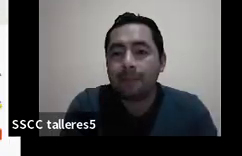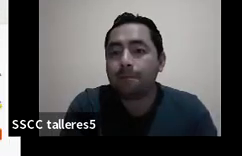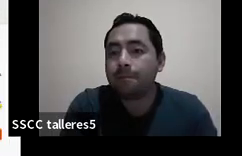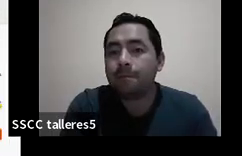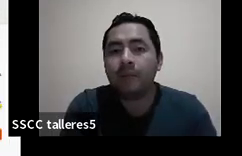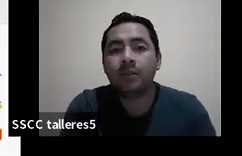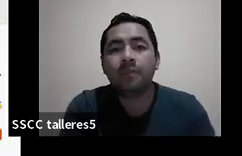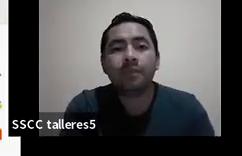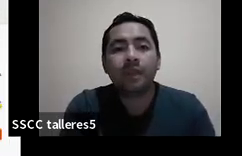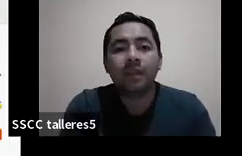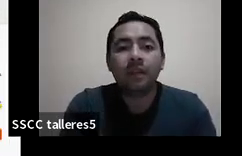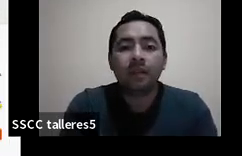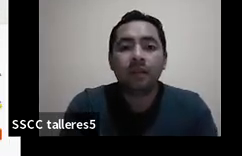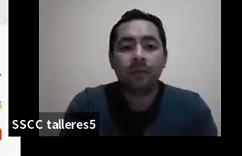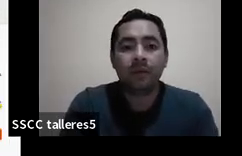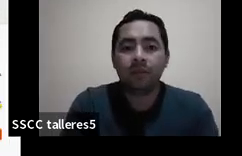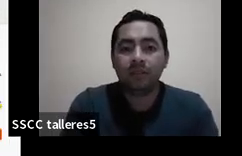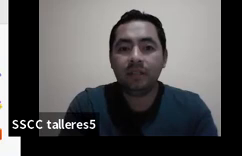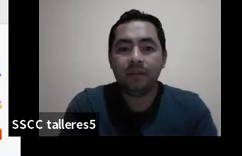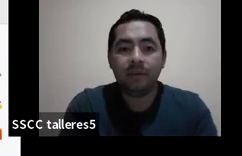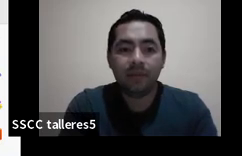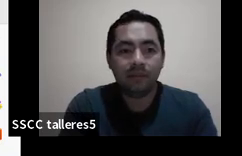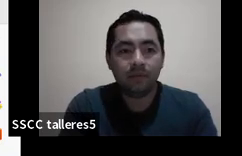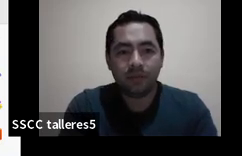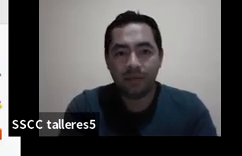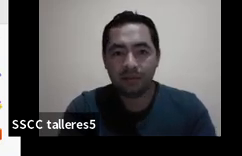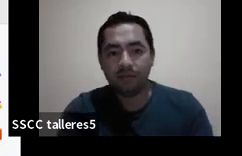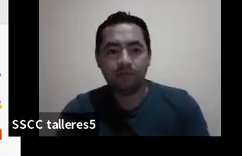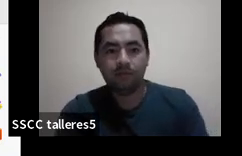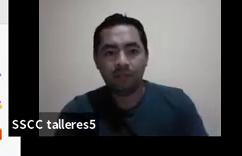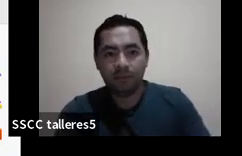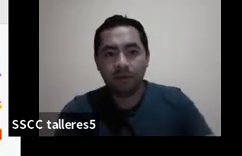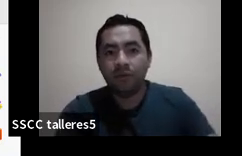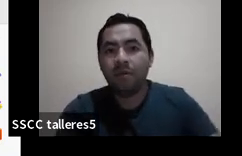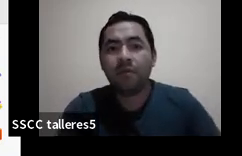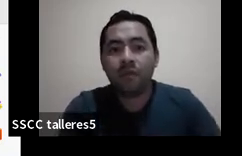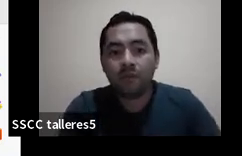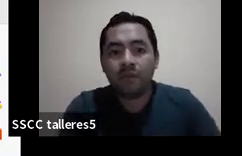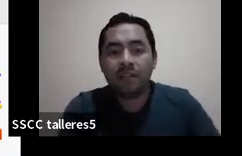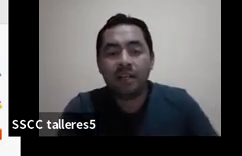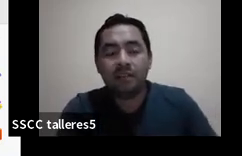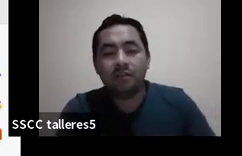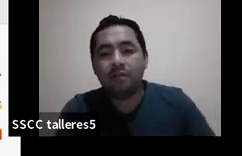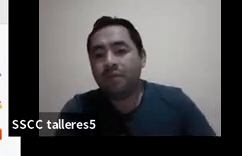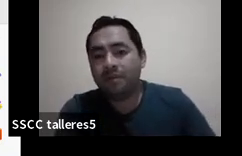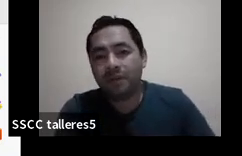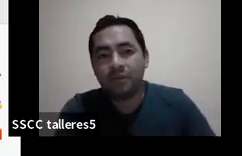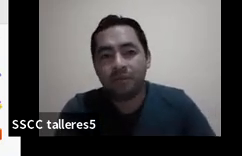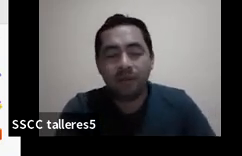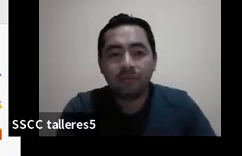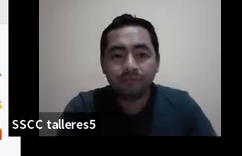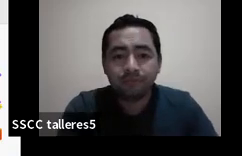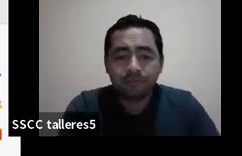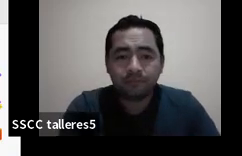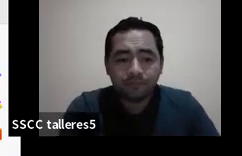Ahí está, listo. Muy bien, no sé si se ve bien, se escucha bien. Por ahí se me confirman, por favor, por el chat o pueden poner